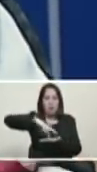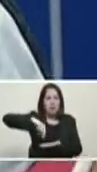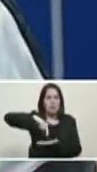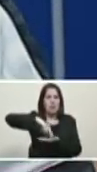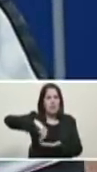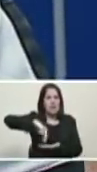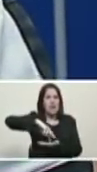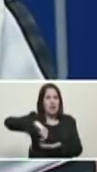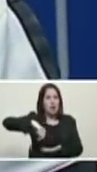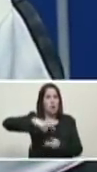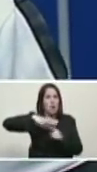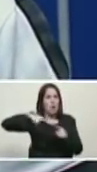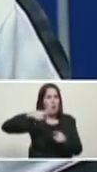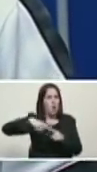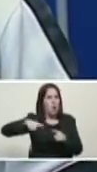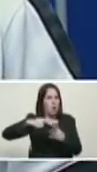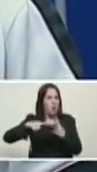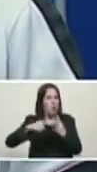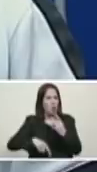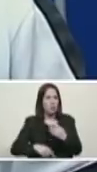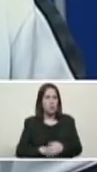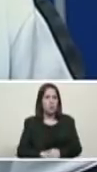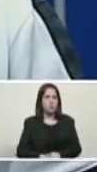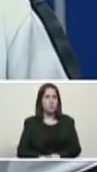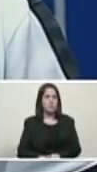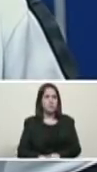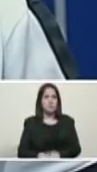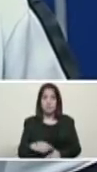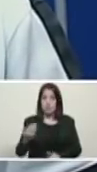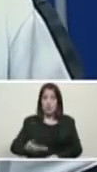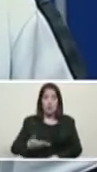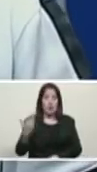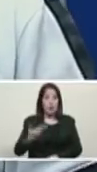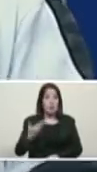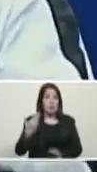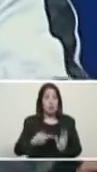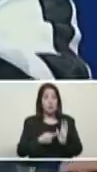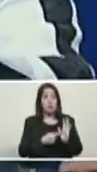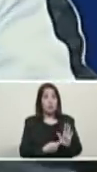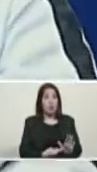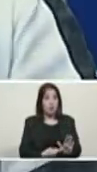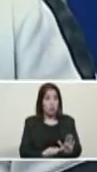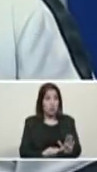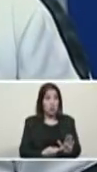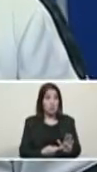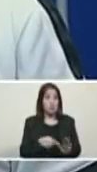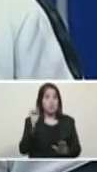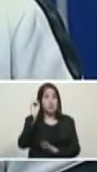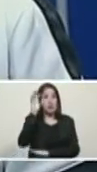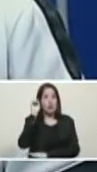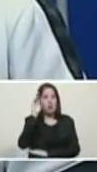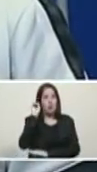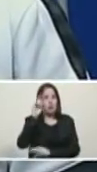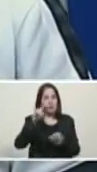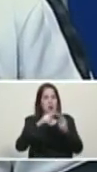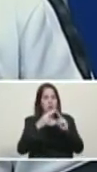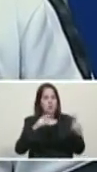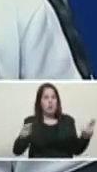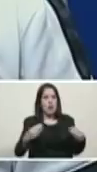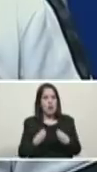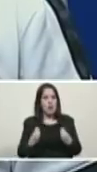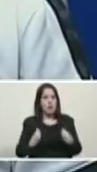morality creo que vamos a un aporte importante para la pacificación de venezuela presidente y el congreso por la paz y la vida